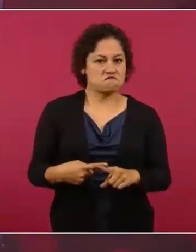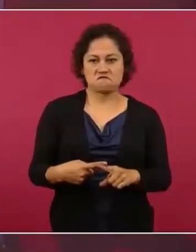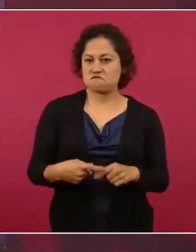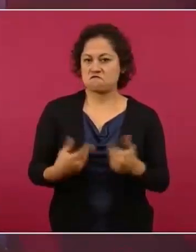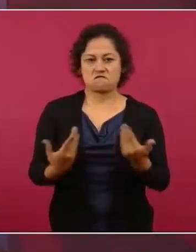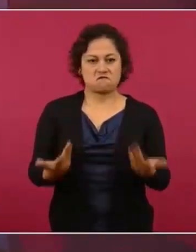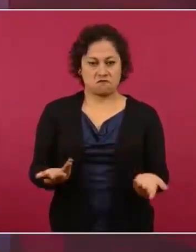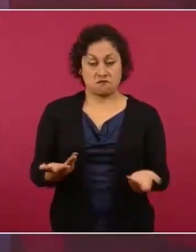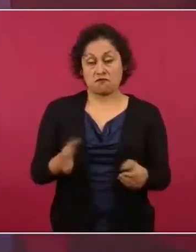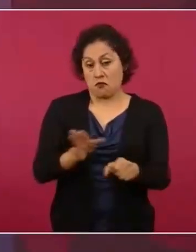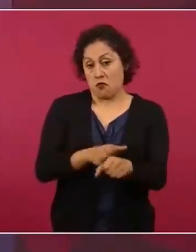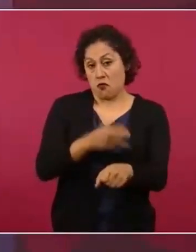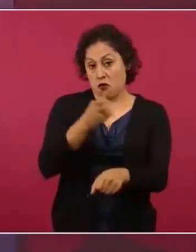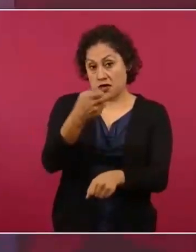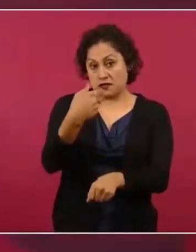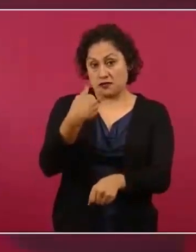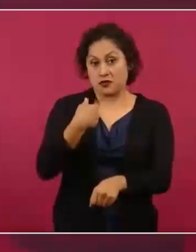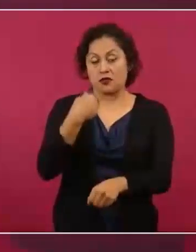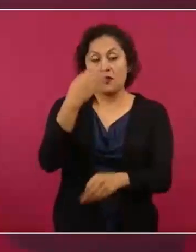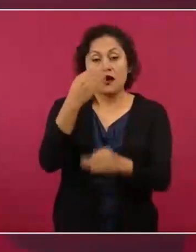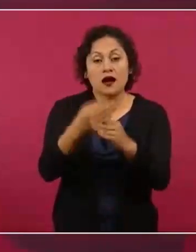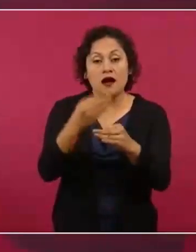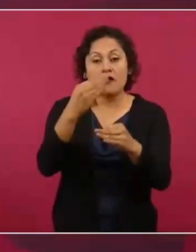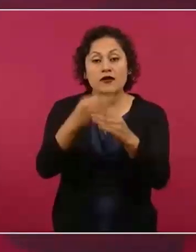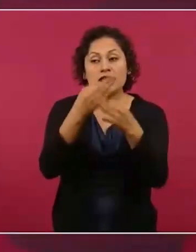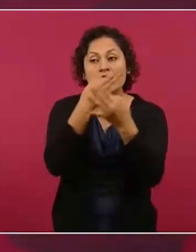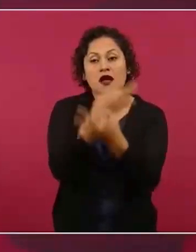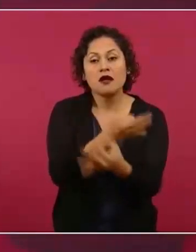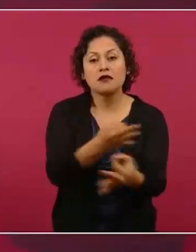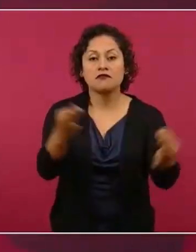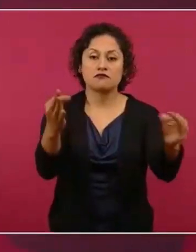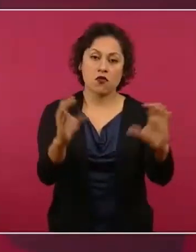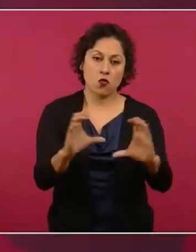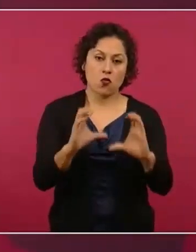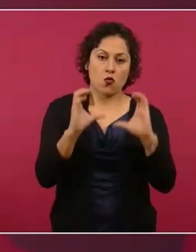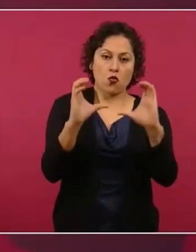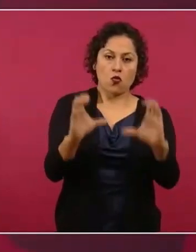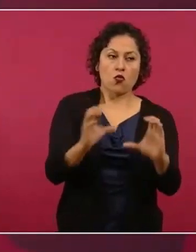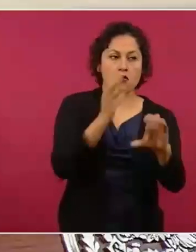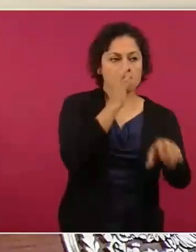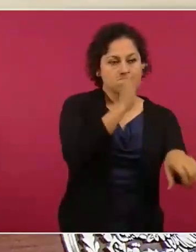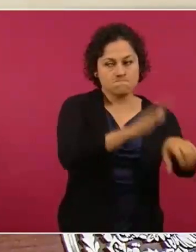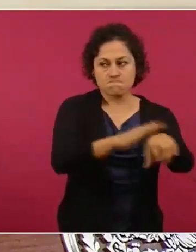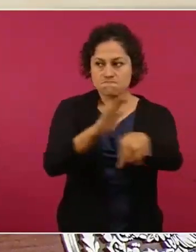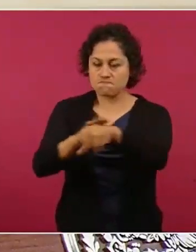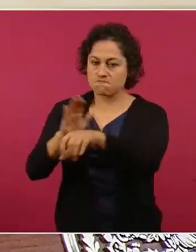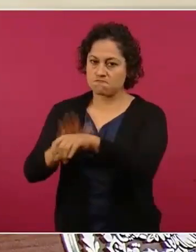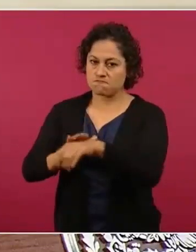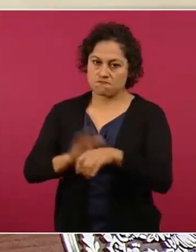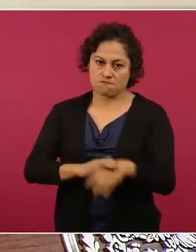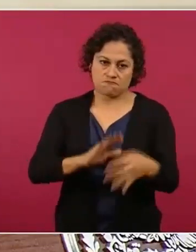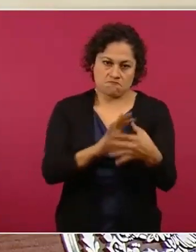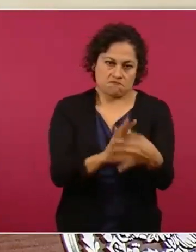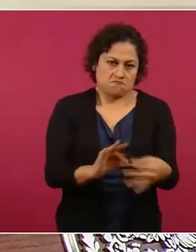Entonces no está de más informar y prevenir.